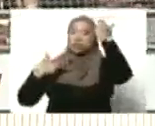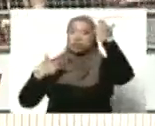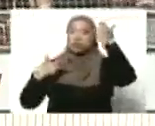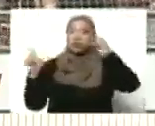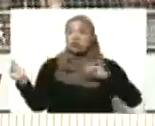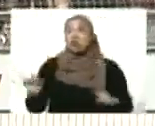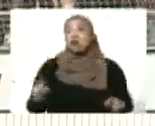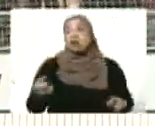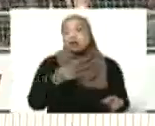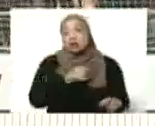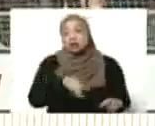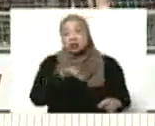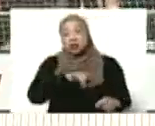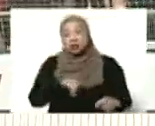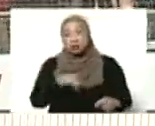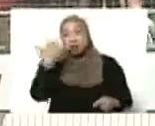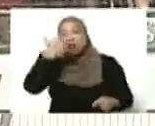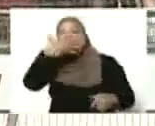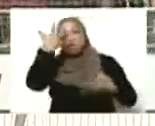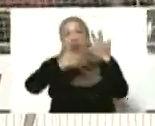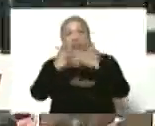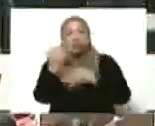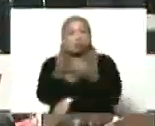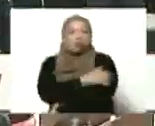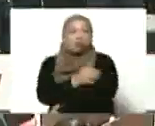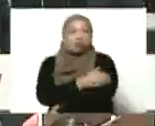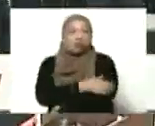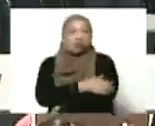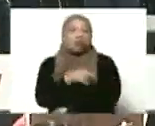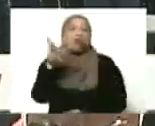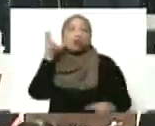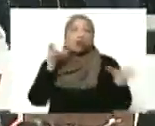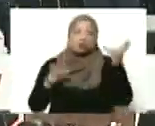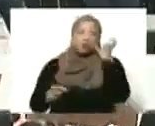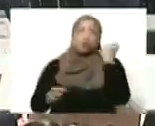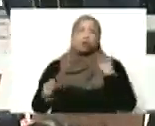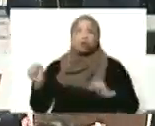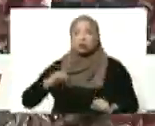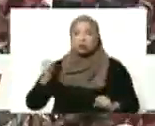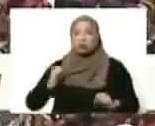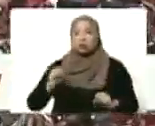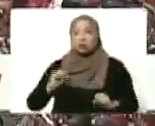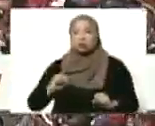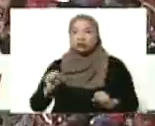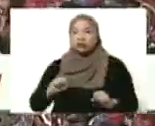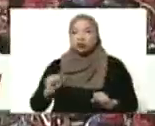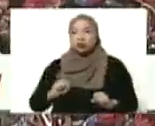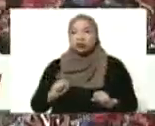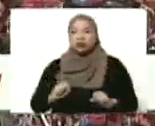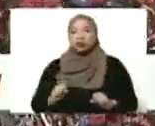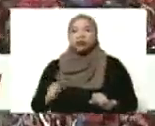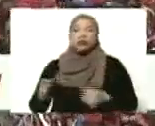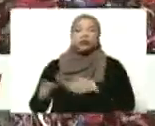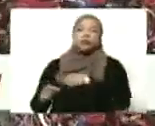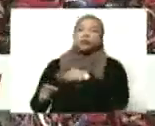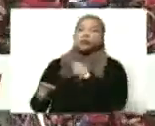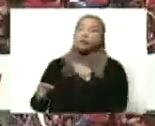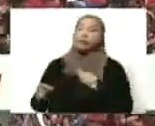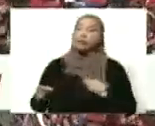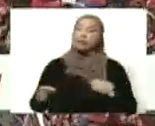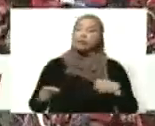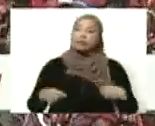son chavistas, son disfrazados. ¿Los han escuchado, verdad? Los hemos escuchado. Entonces,